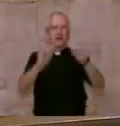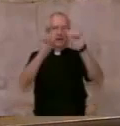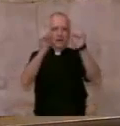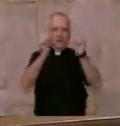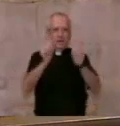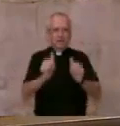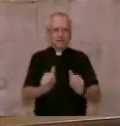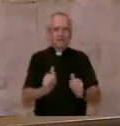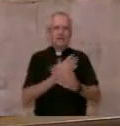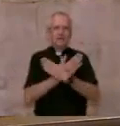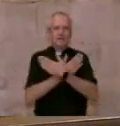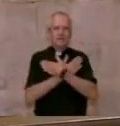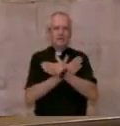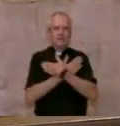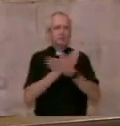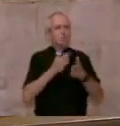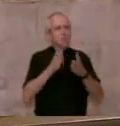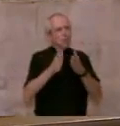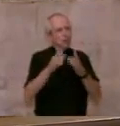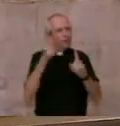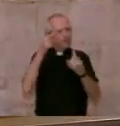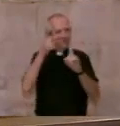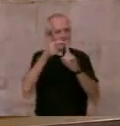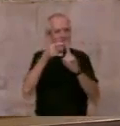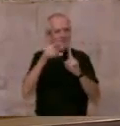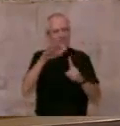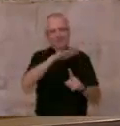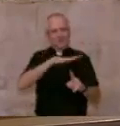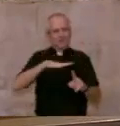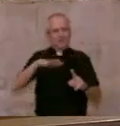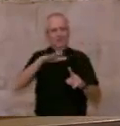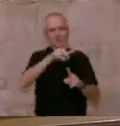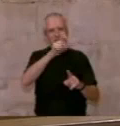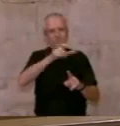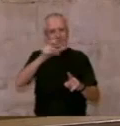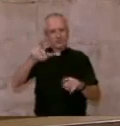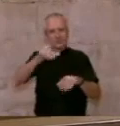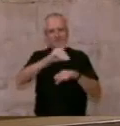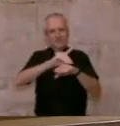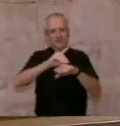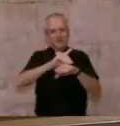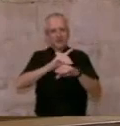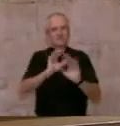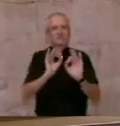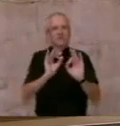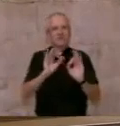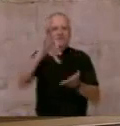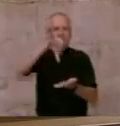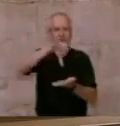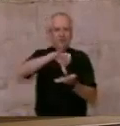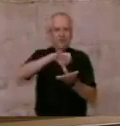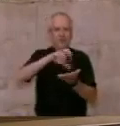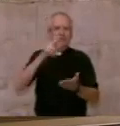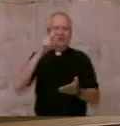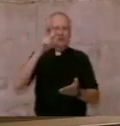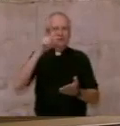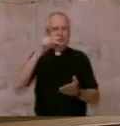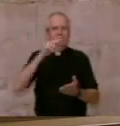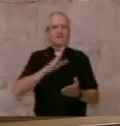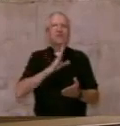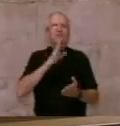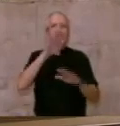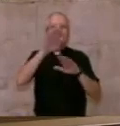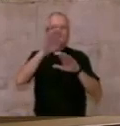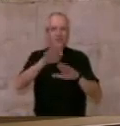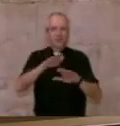un lugar de referencia para todos los fieles de la diócesis tortosina especialmente para los de la ciudad de Tortosa, de donde es